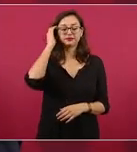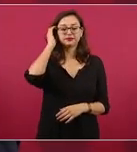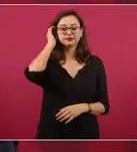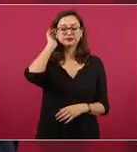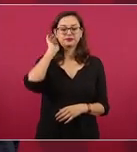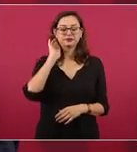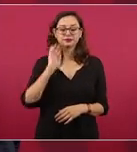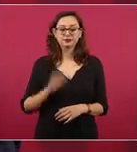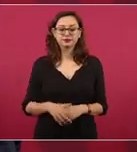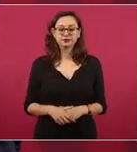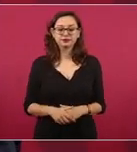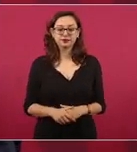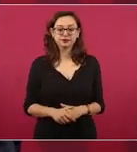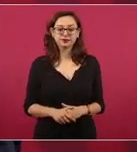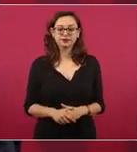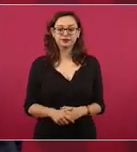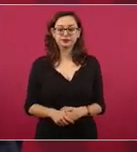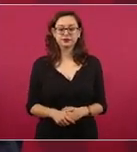pero